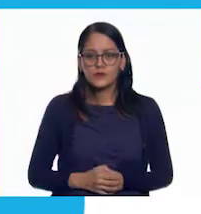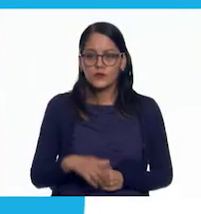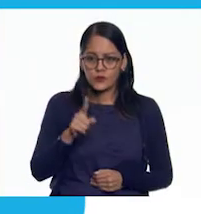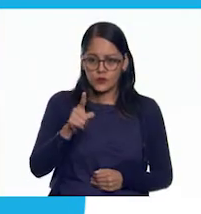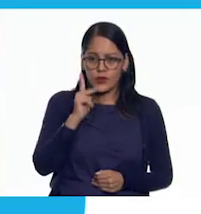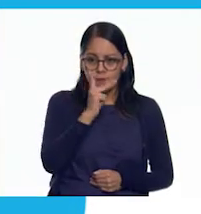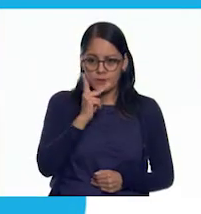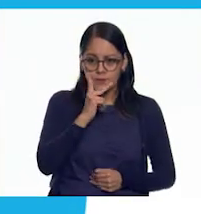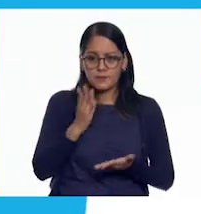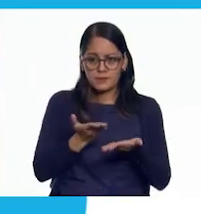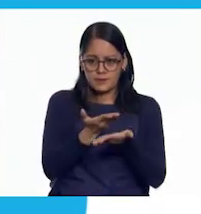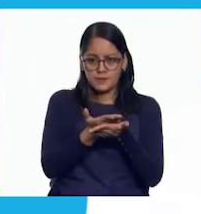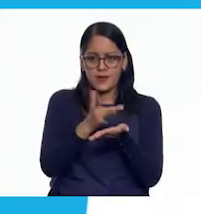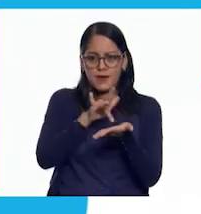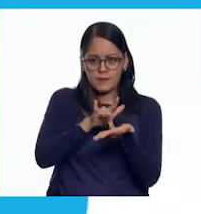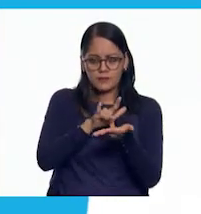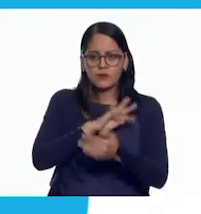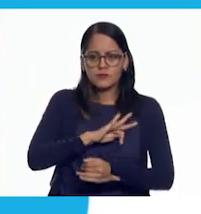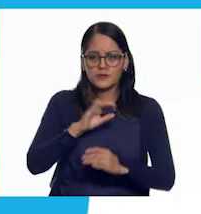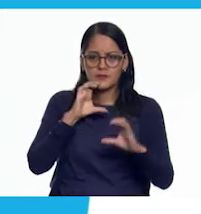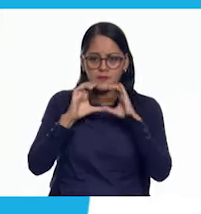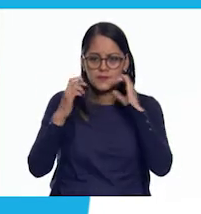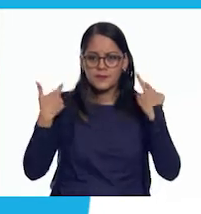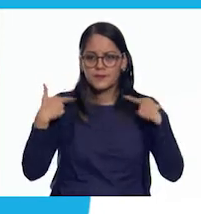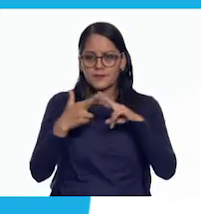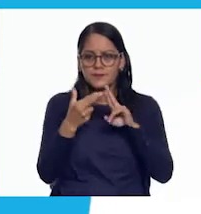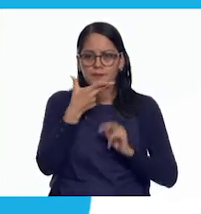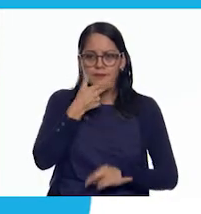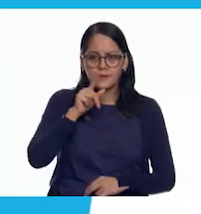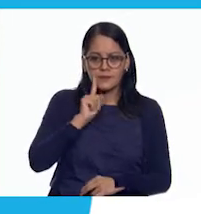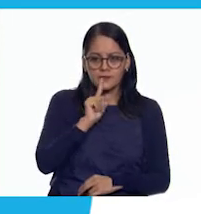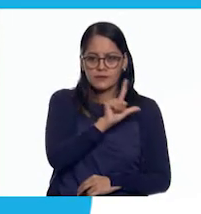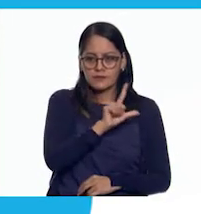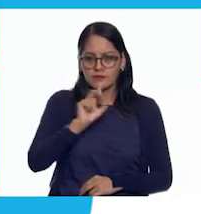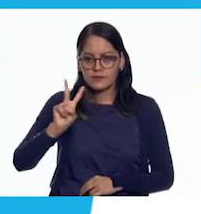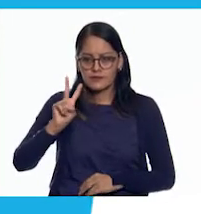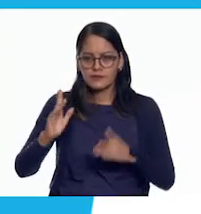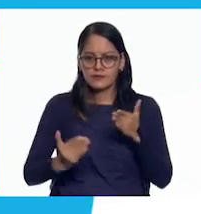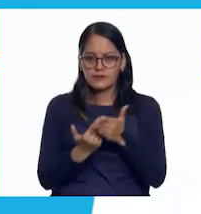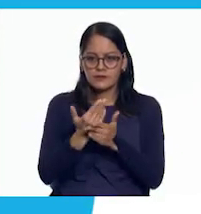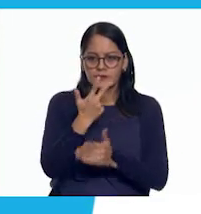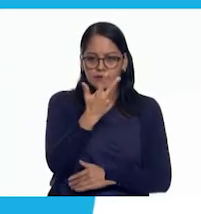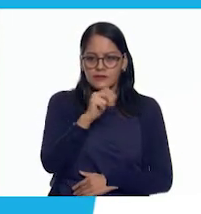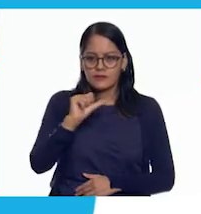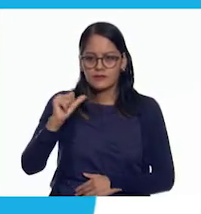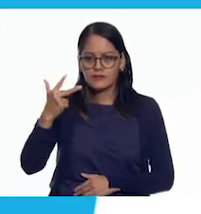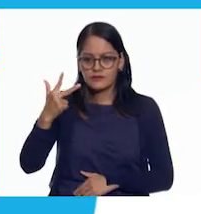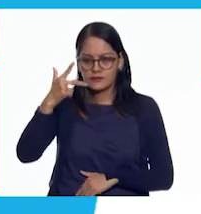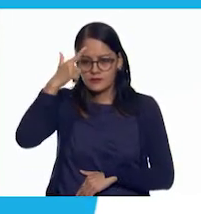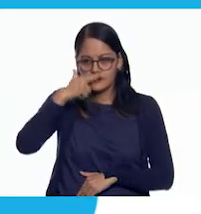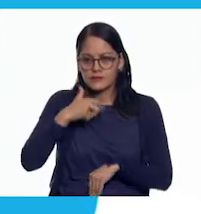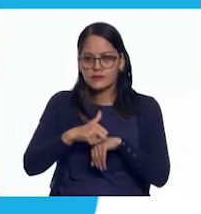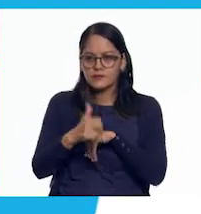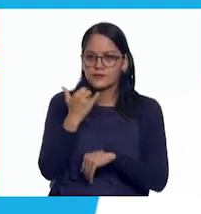Para solicitar apoyo pedagógico, comunícate con maestras y maestros de lunes a viernes de 8 a 20 horas al